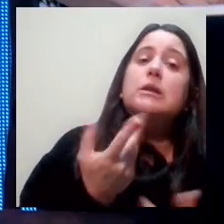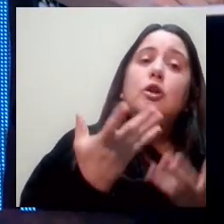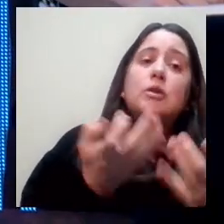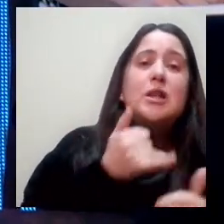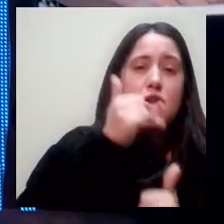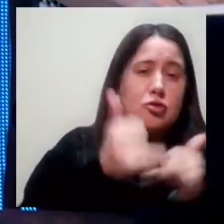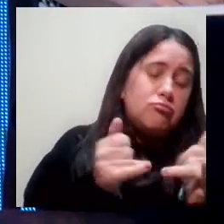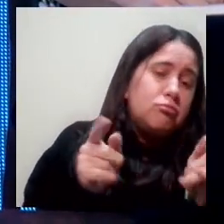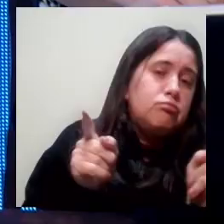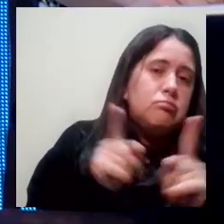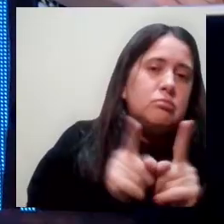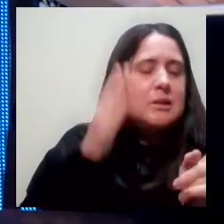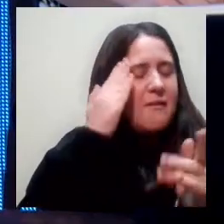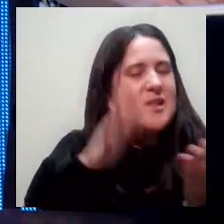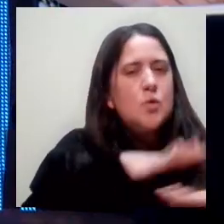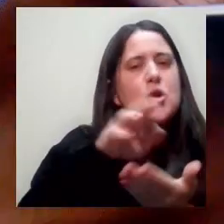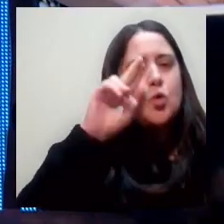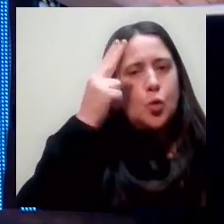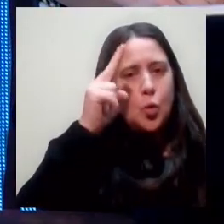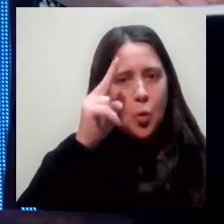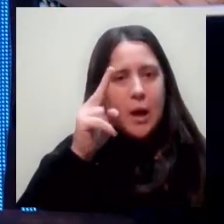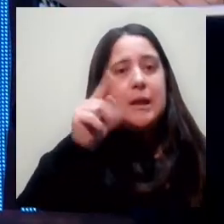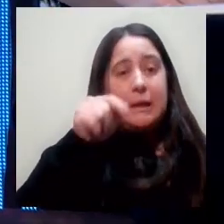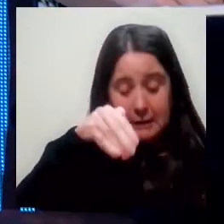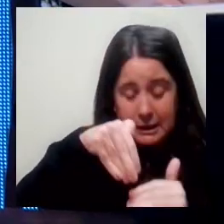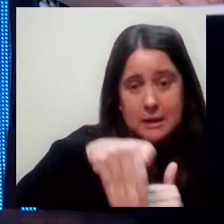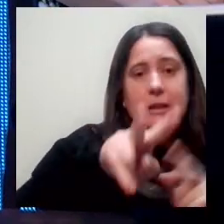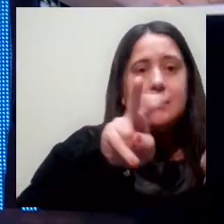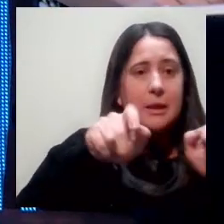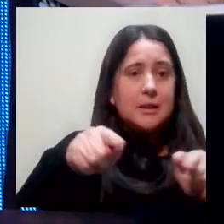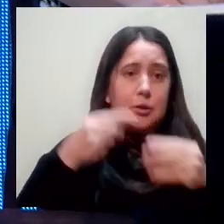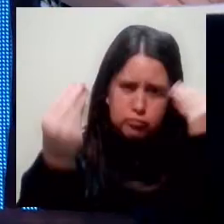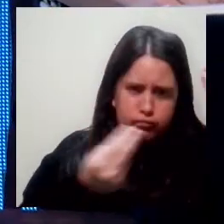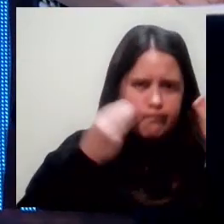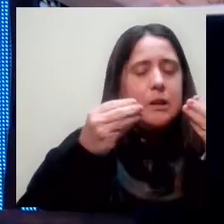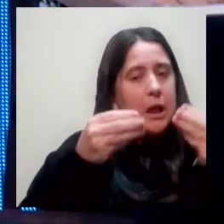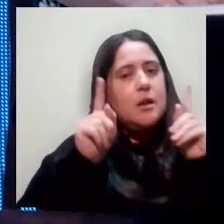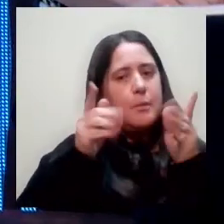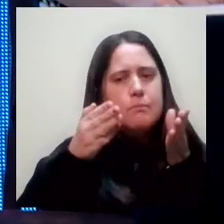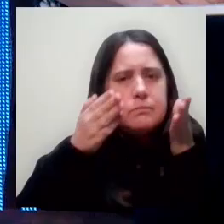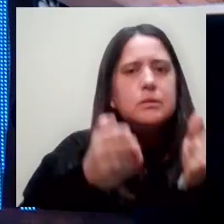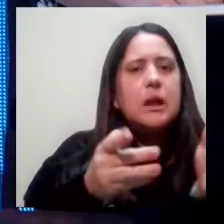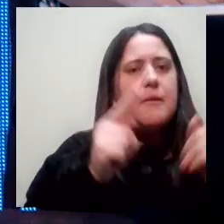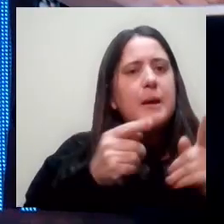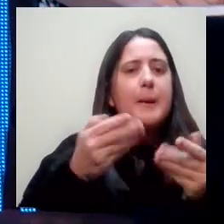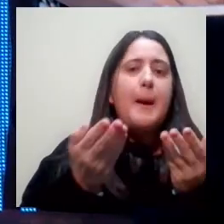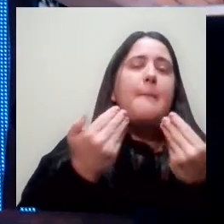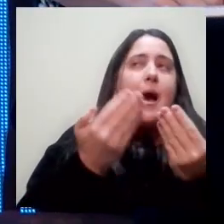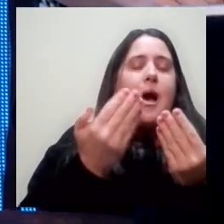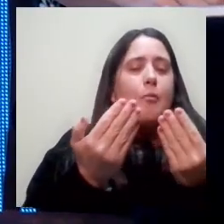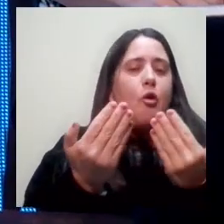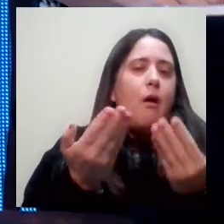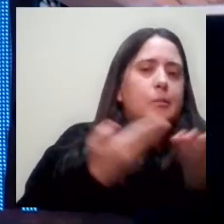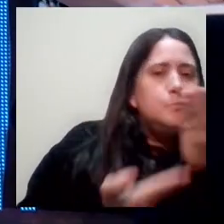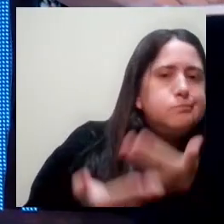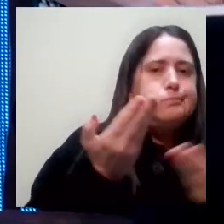en situación en el Uruguay. Y a partir de este tema que nos preocupa y que nos ocupa, Vamos a empezar a conversar